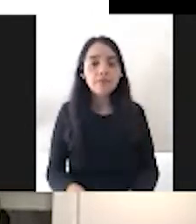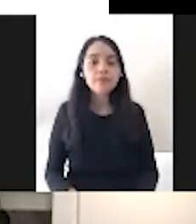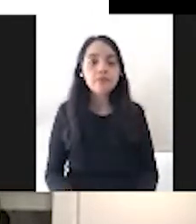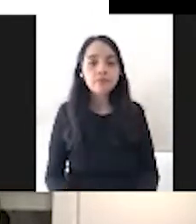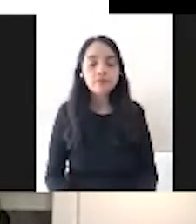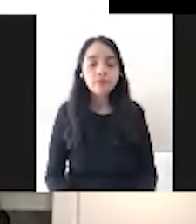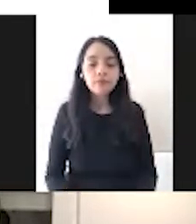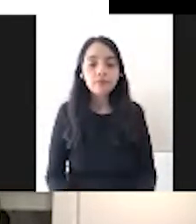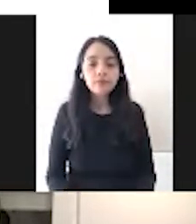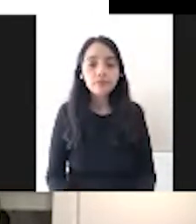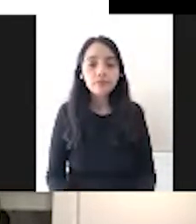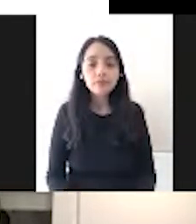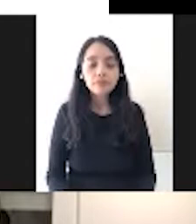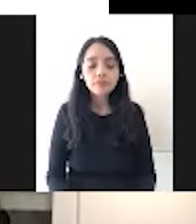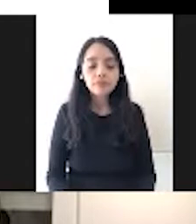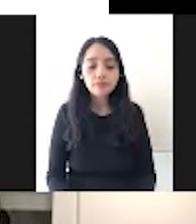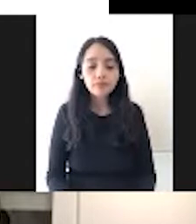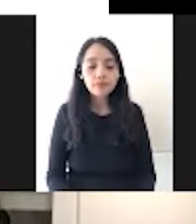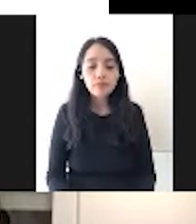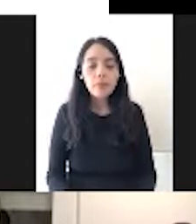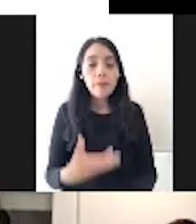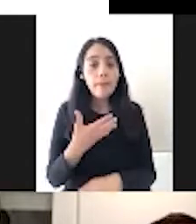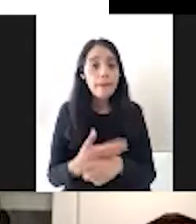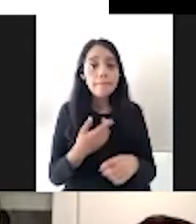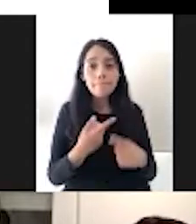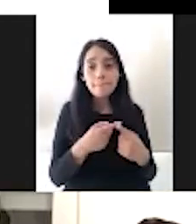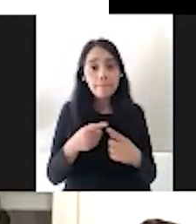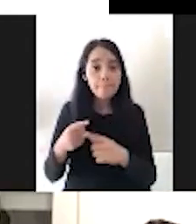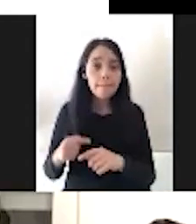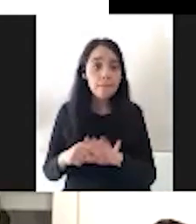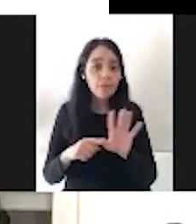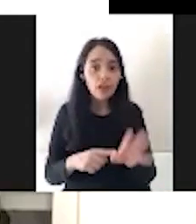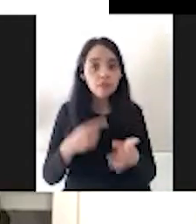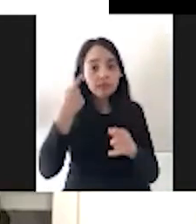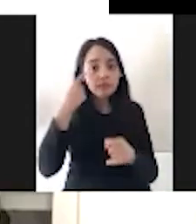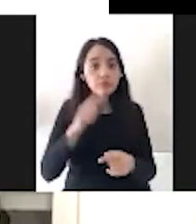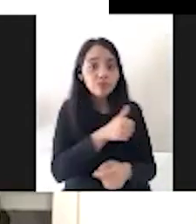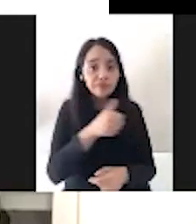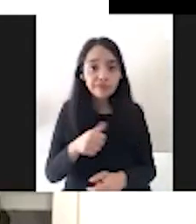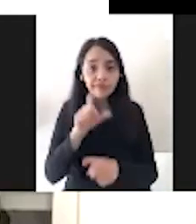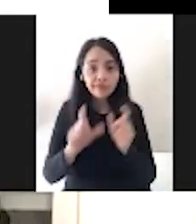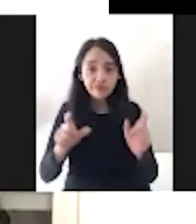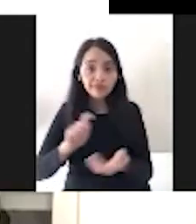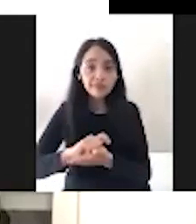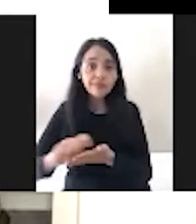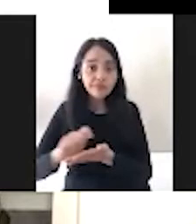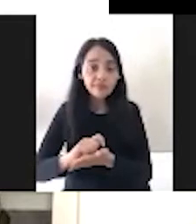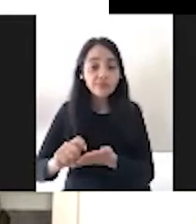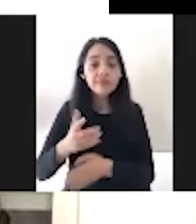Como podemos ver, existen distintos matices, sin embargo, todos estos autores tienen en común